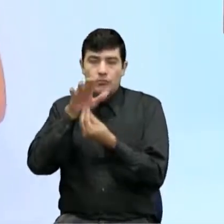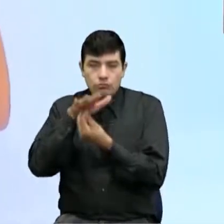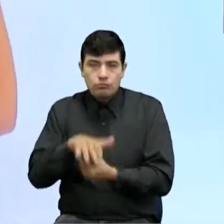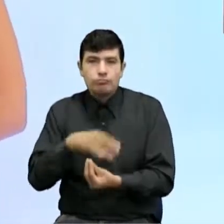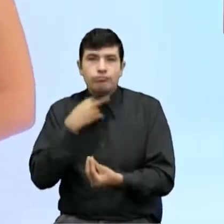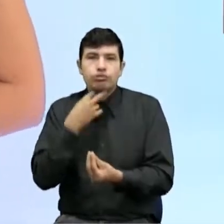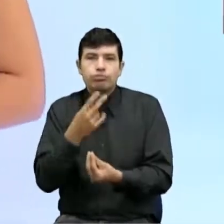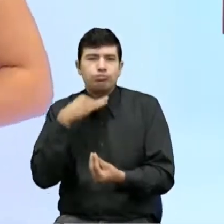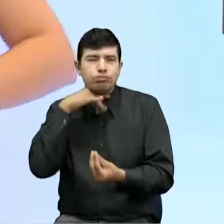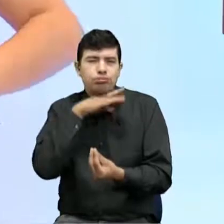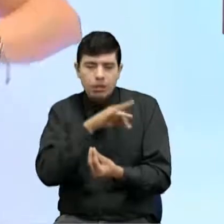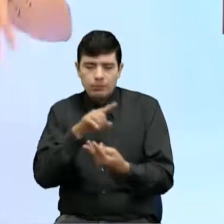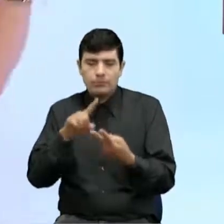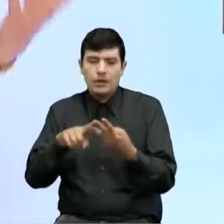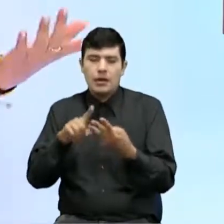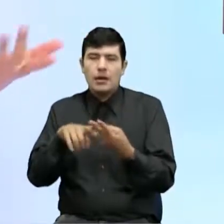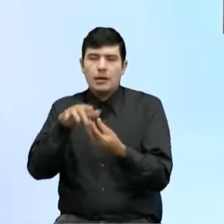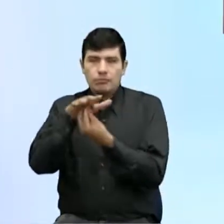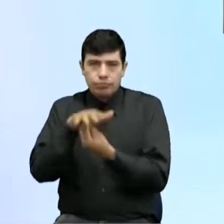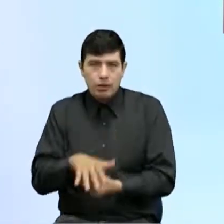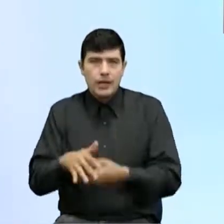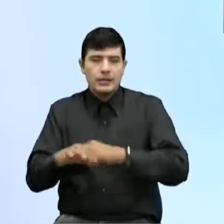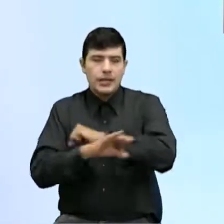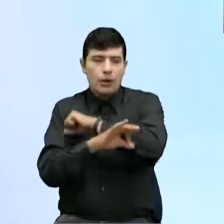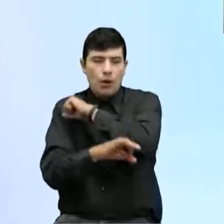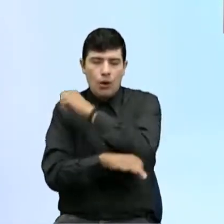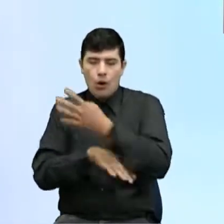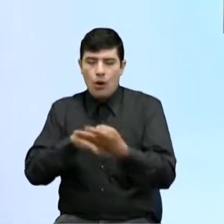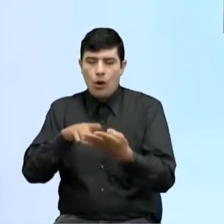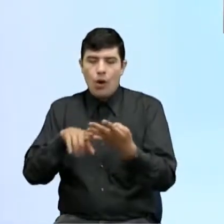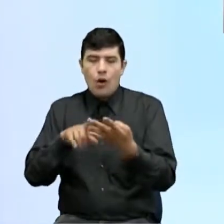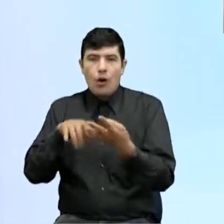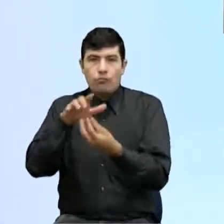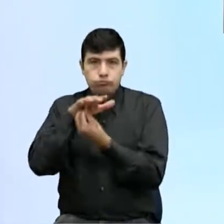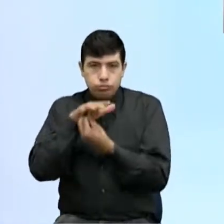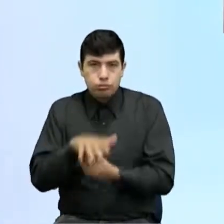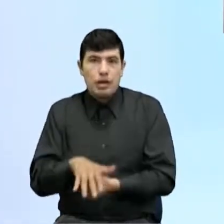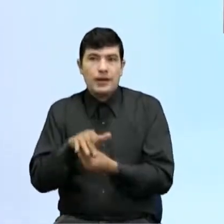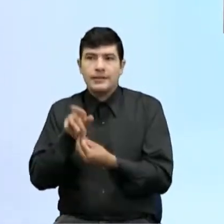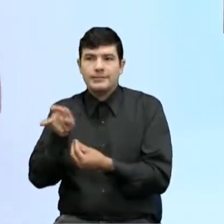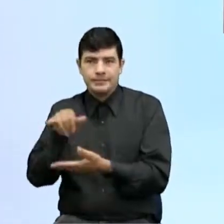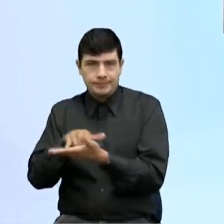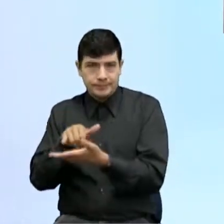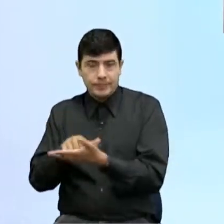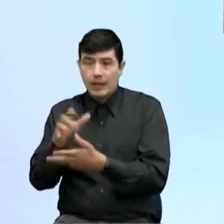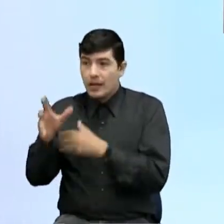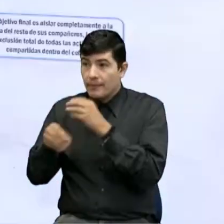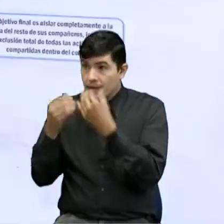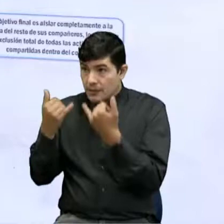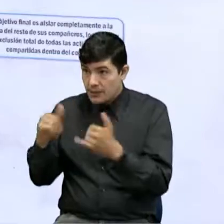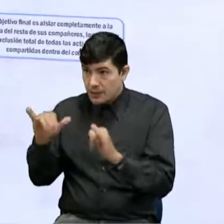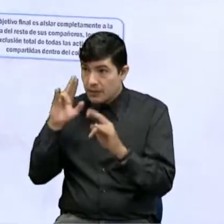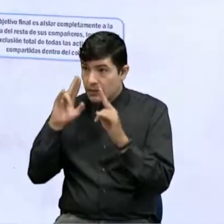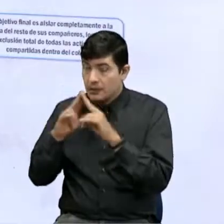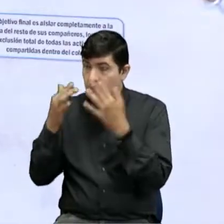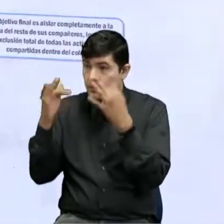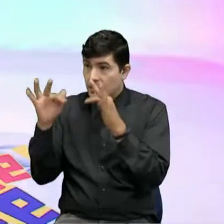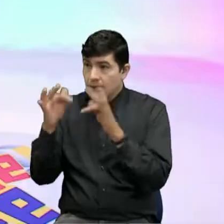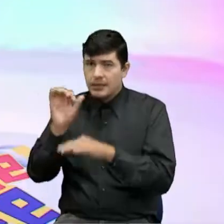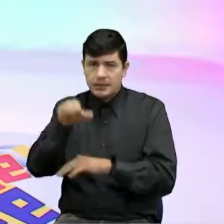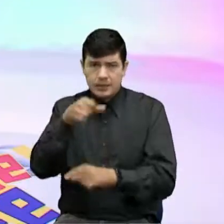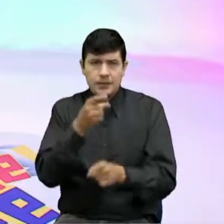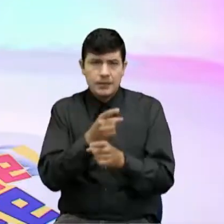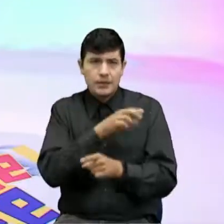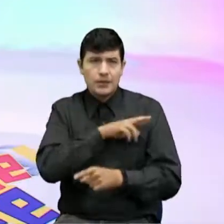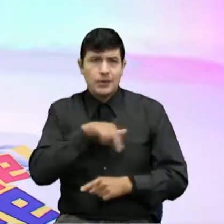social. Ya que los conocemos, ya que escuchamos también qué es el acoso escolar, ¿tenemos tareita para ellos? Sí, señora, claro, tenemos una tarea pequeñita,